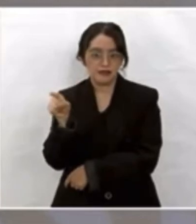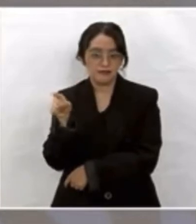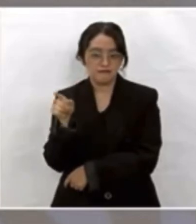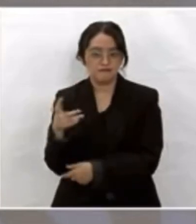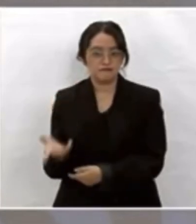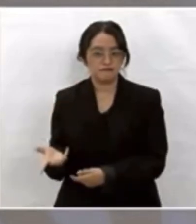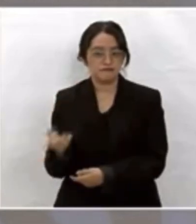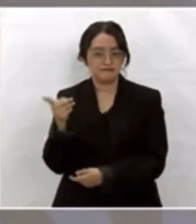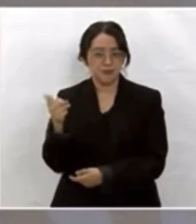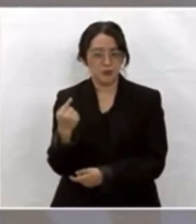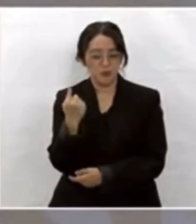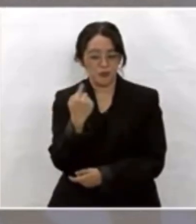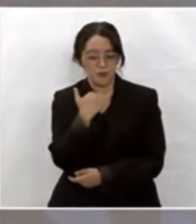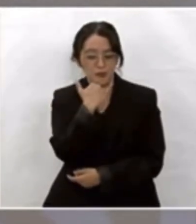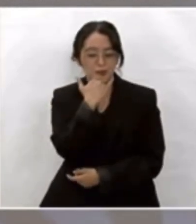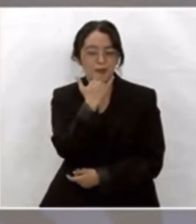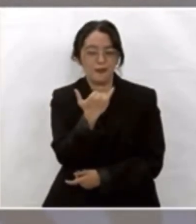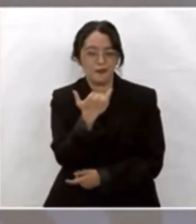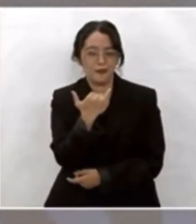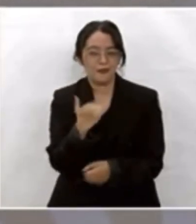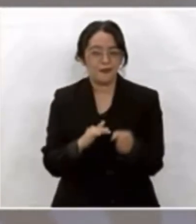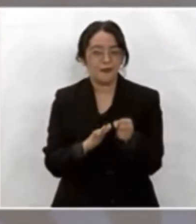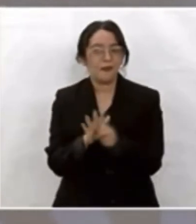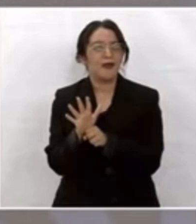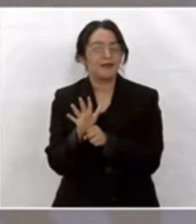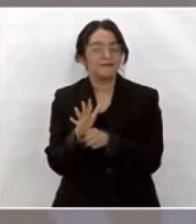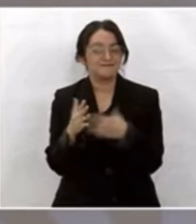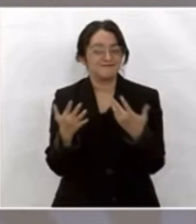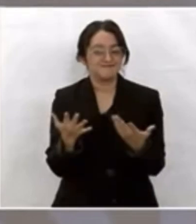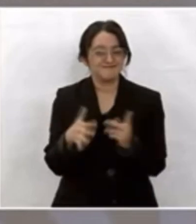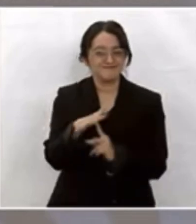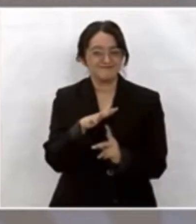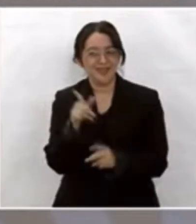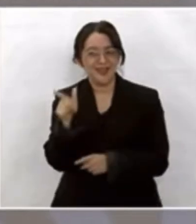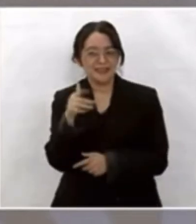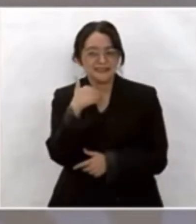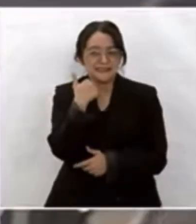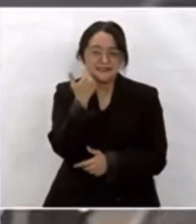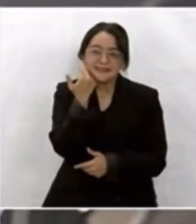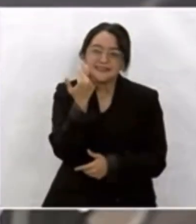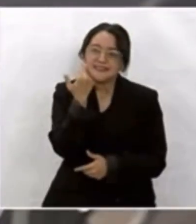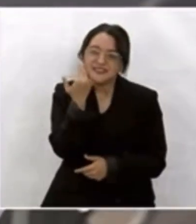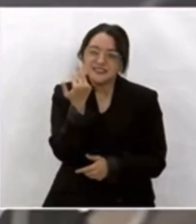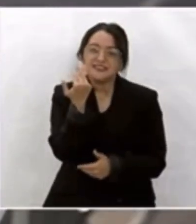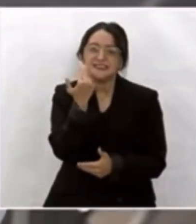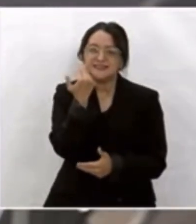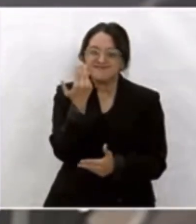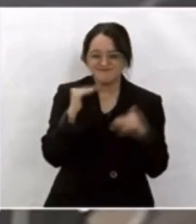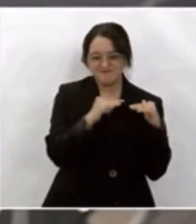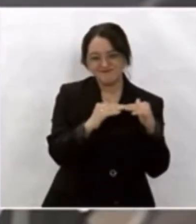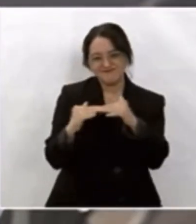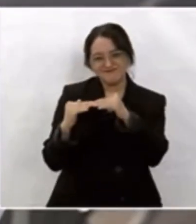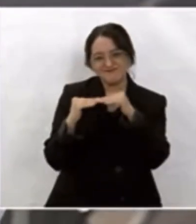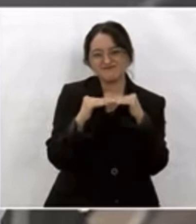cometió el error que tiene que ver mucho con ese afán de